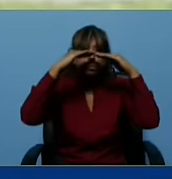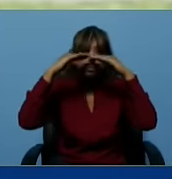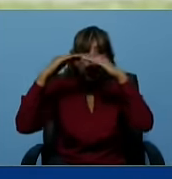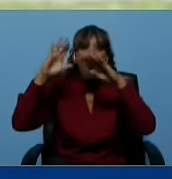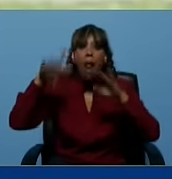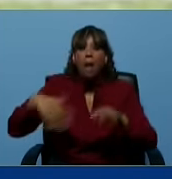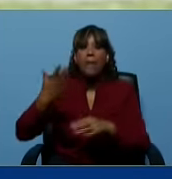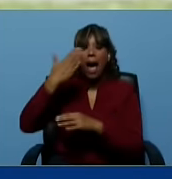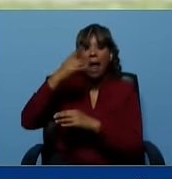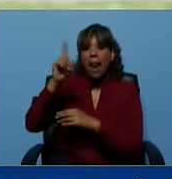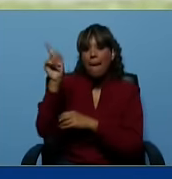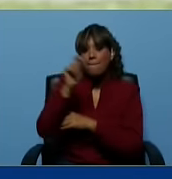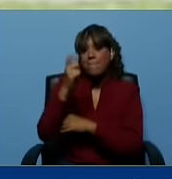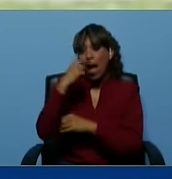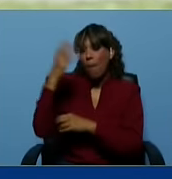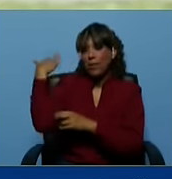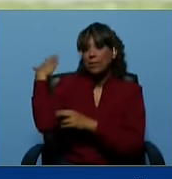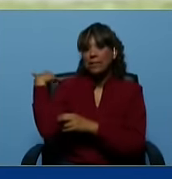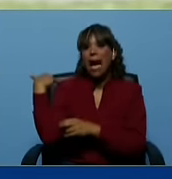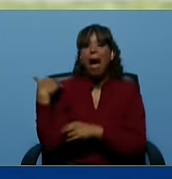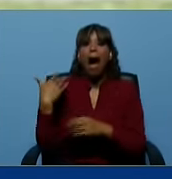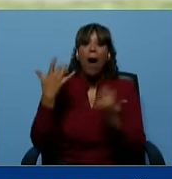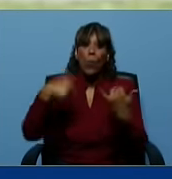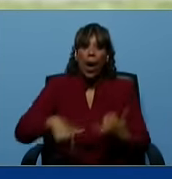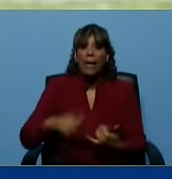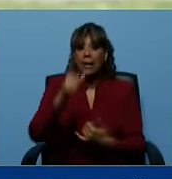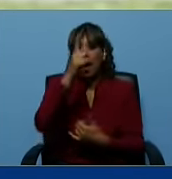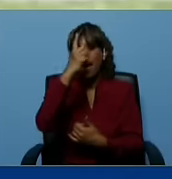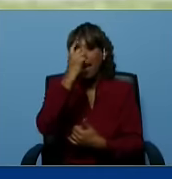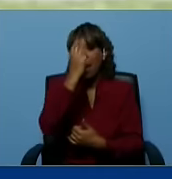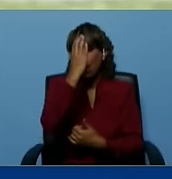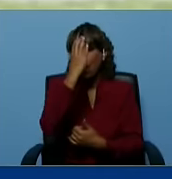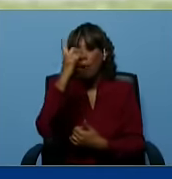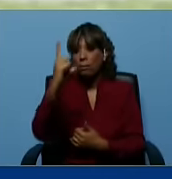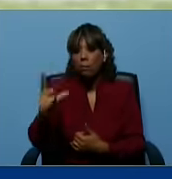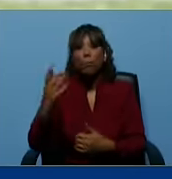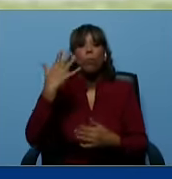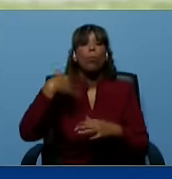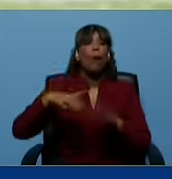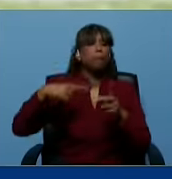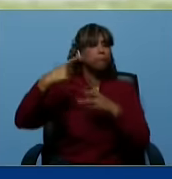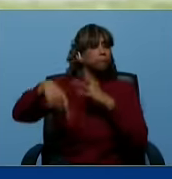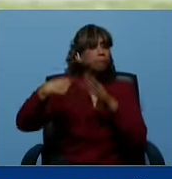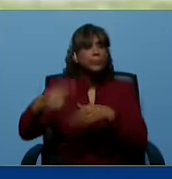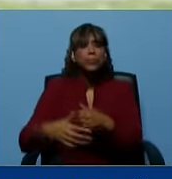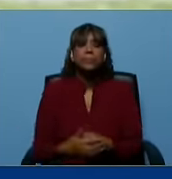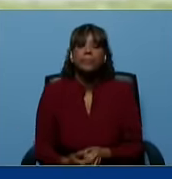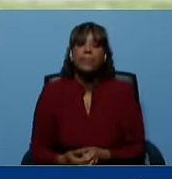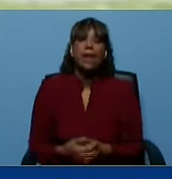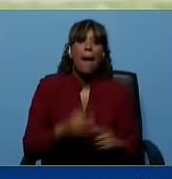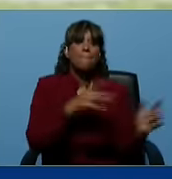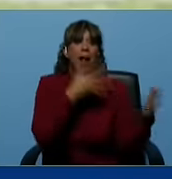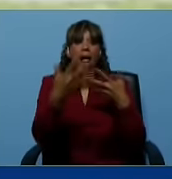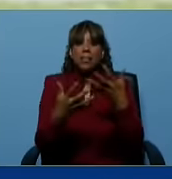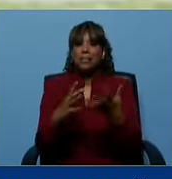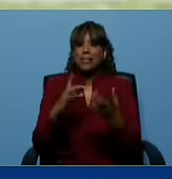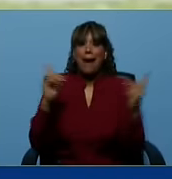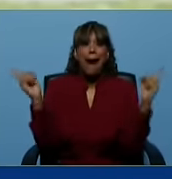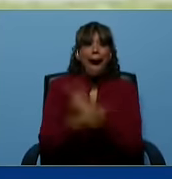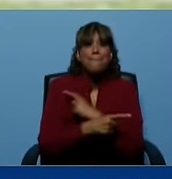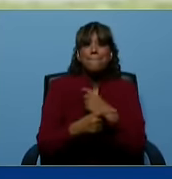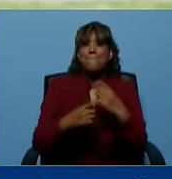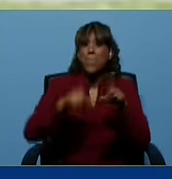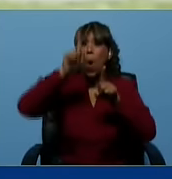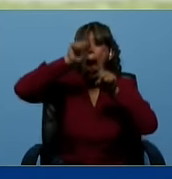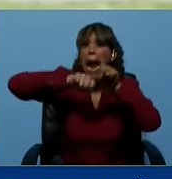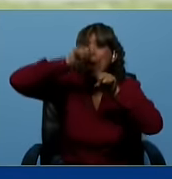Tejerías, este año lo tuvimos en Cumanacoa, como esas lluvias, bueno, producto del cambio climático, el calentamiento de los